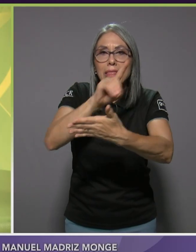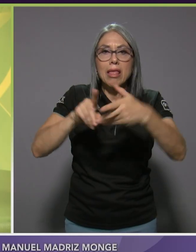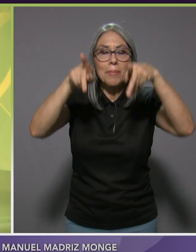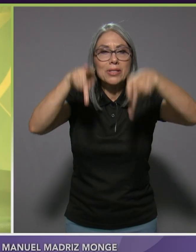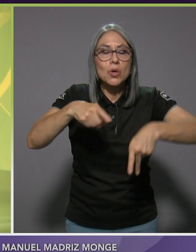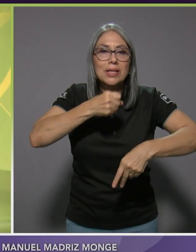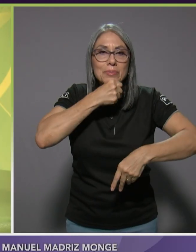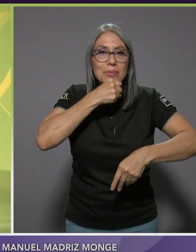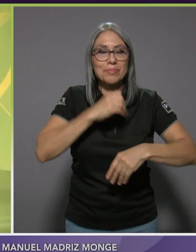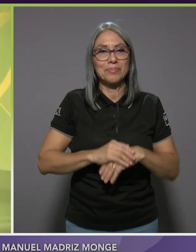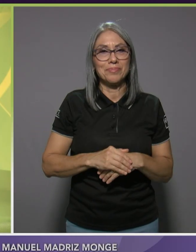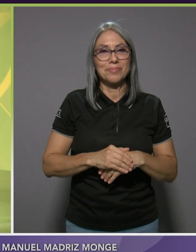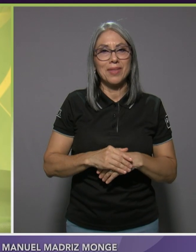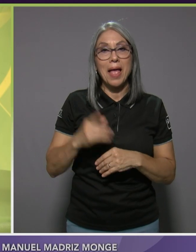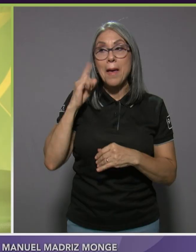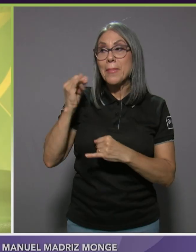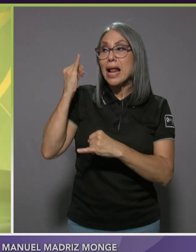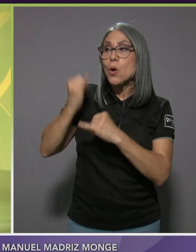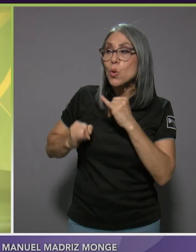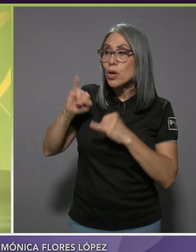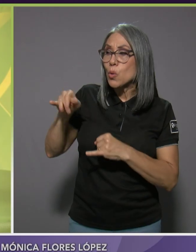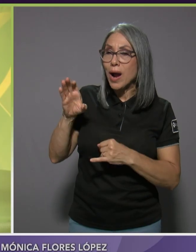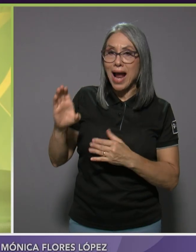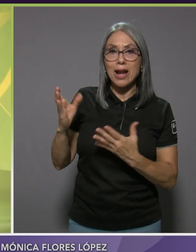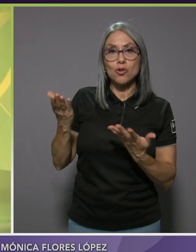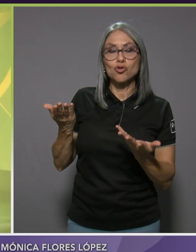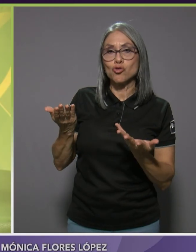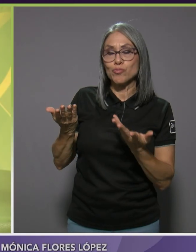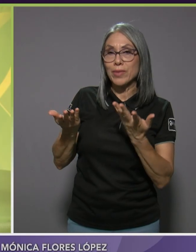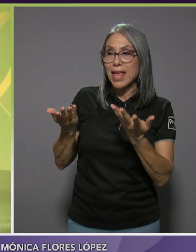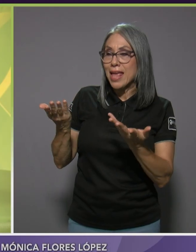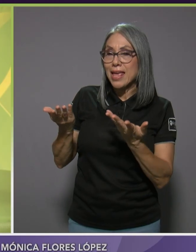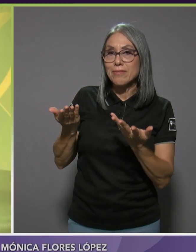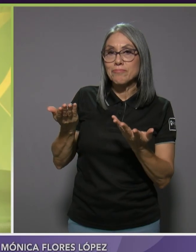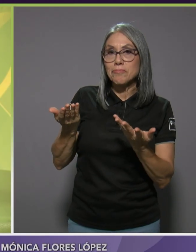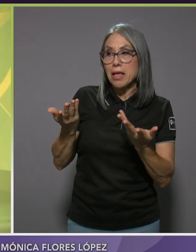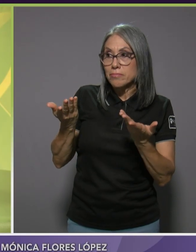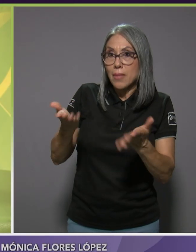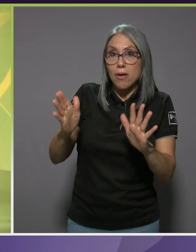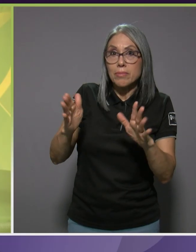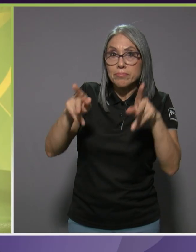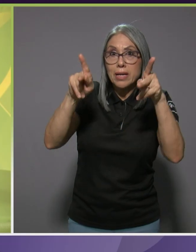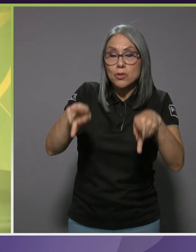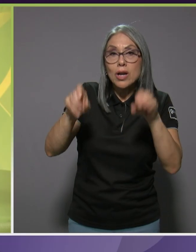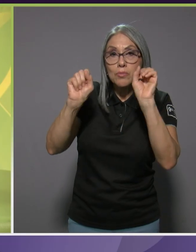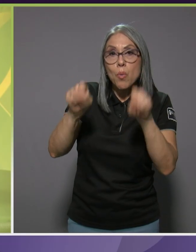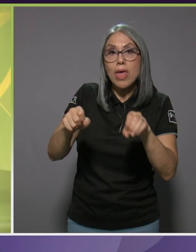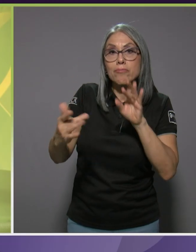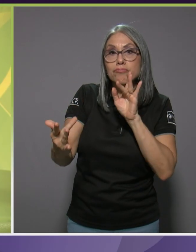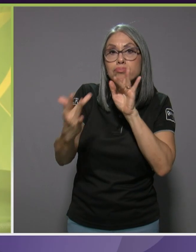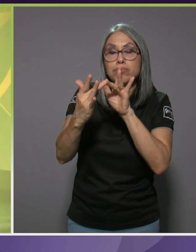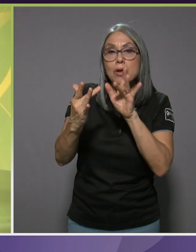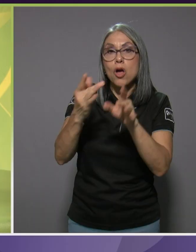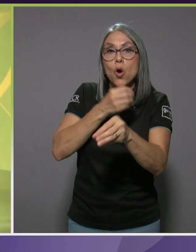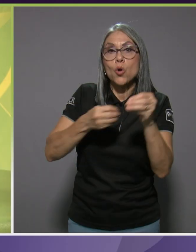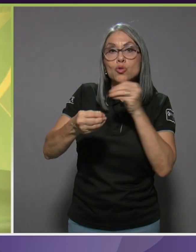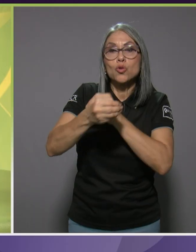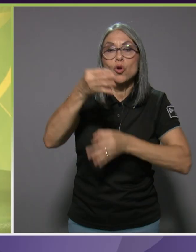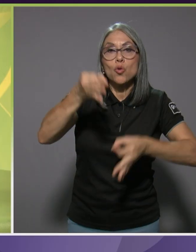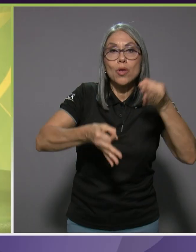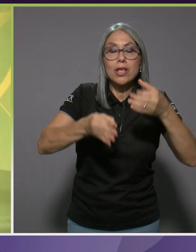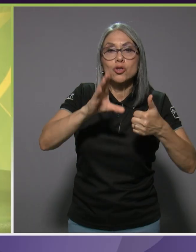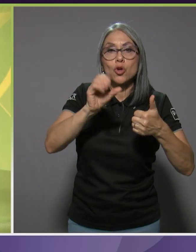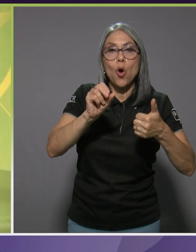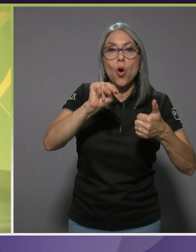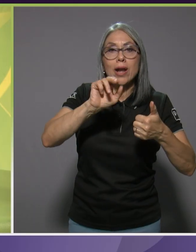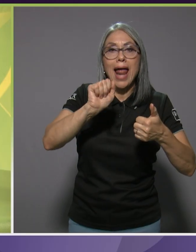concluir, Juan Carlos, este llamado, ¿verdad?, de que las personas pueden acudir a estos consultorios jurídicos de CONAPAM y de la Universidad